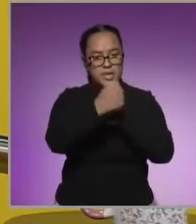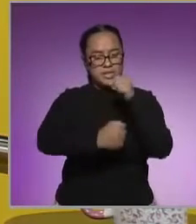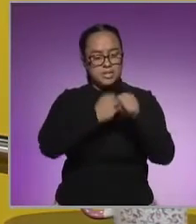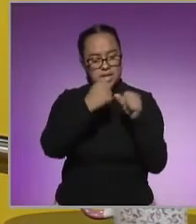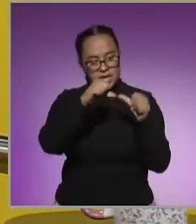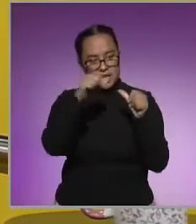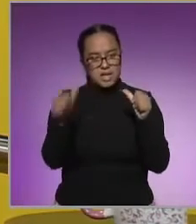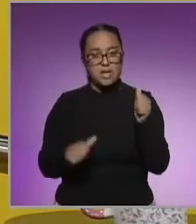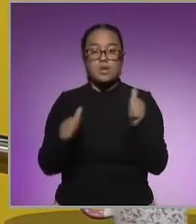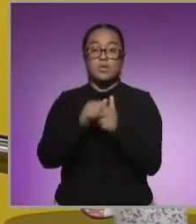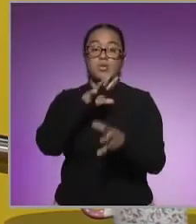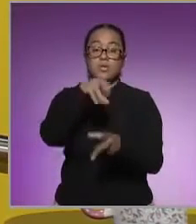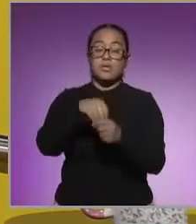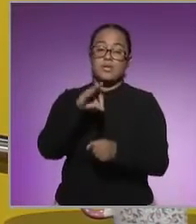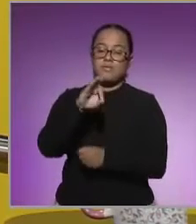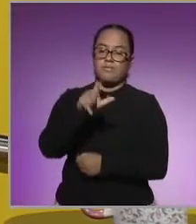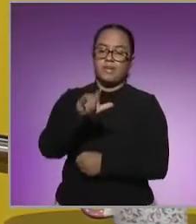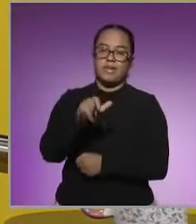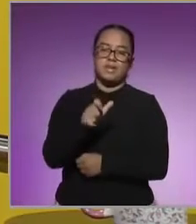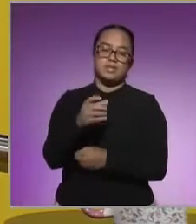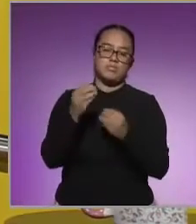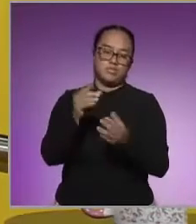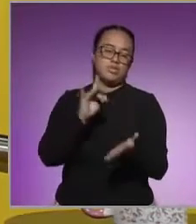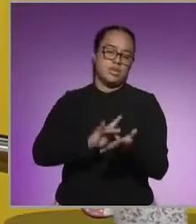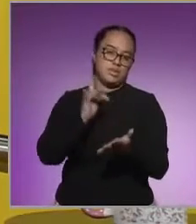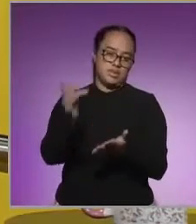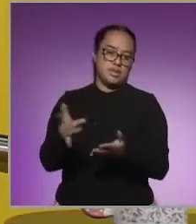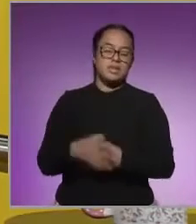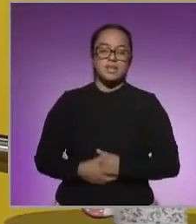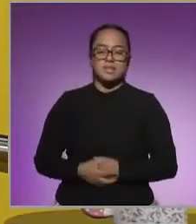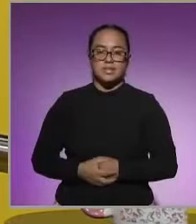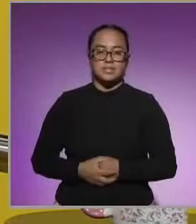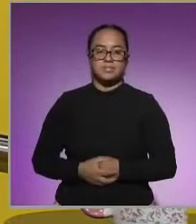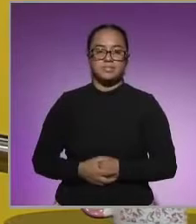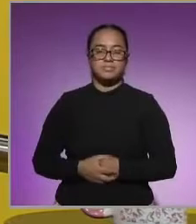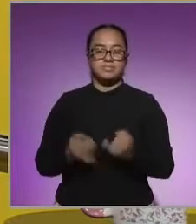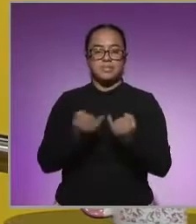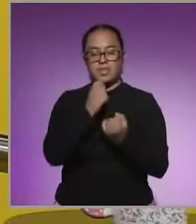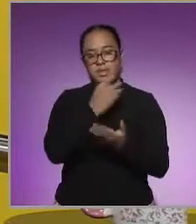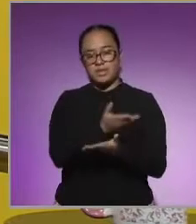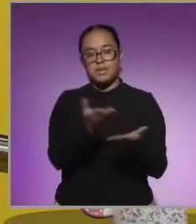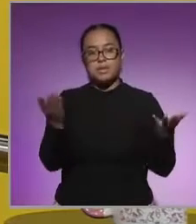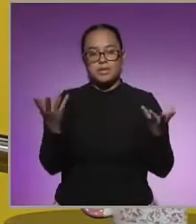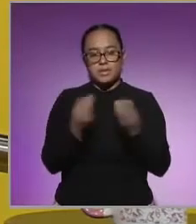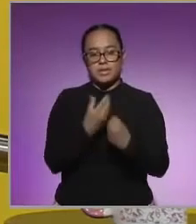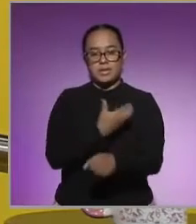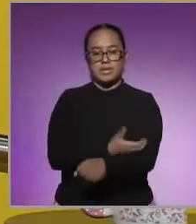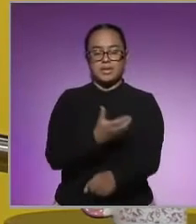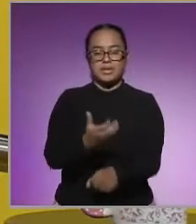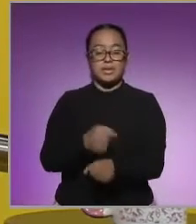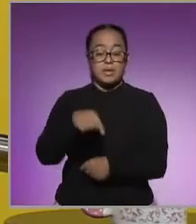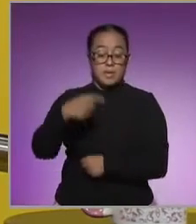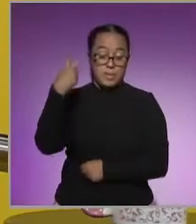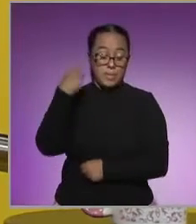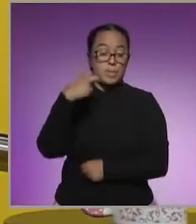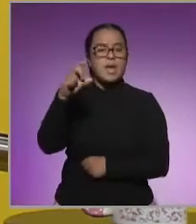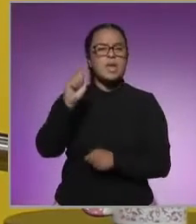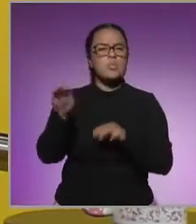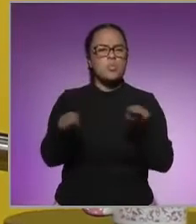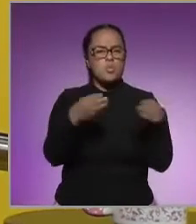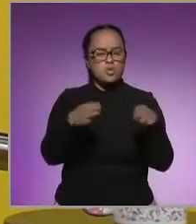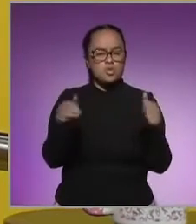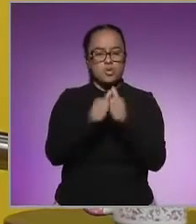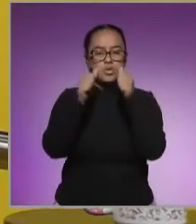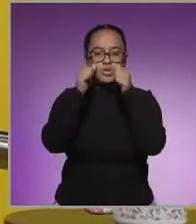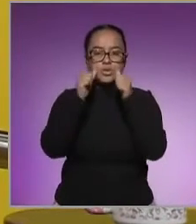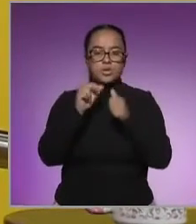inclusión félix techniques showmatch change de shakespeare ins 2 y gracias a ustedes por haberme acompañado en un viaje más de música y ceguera